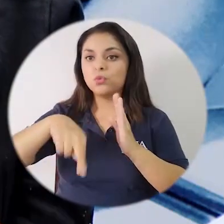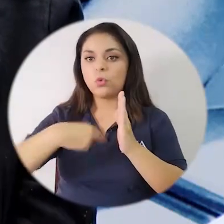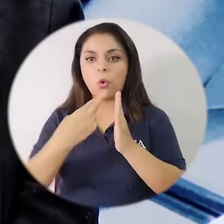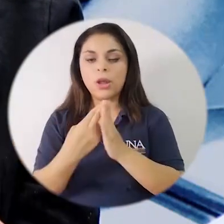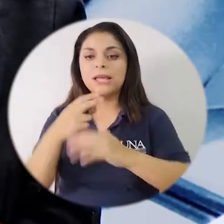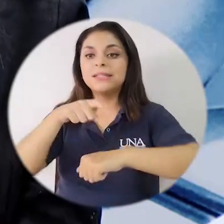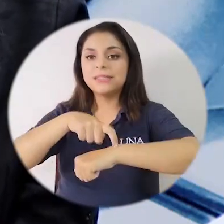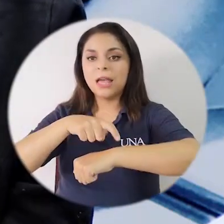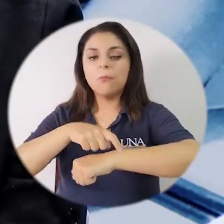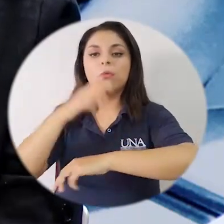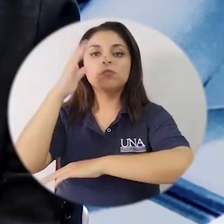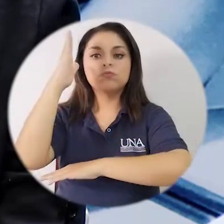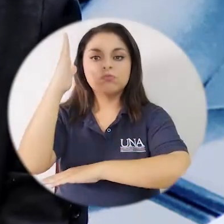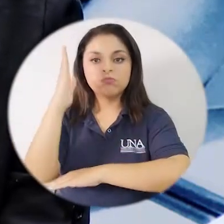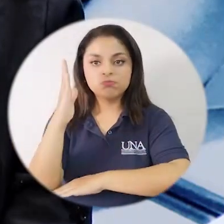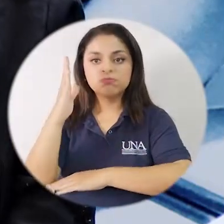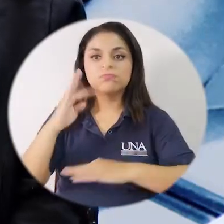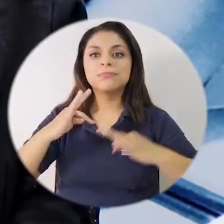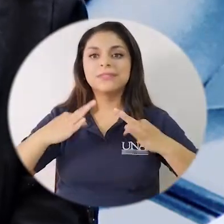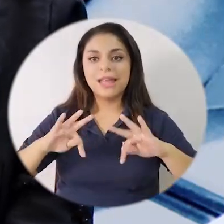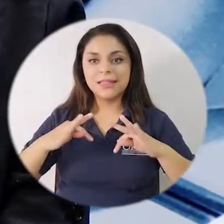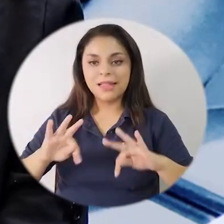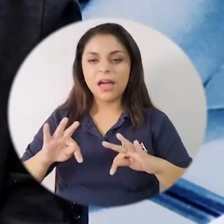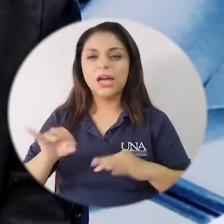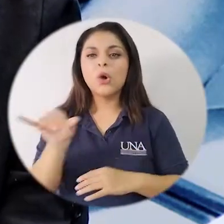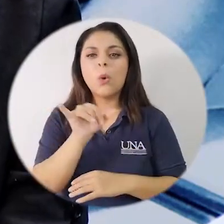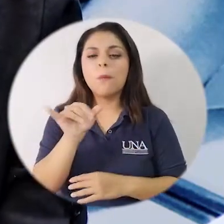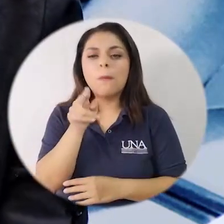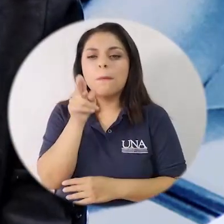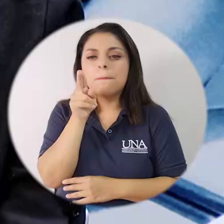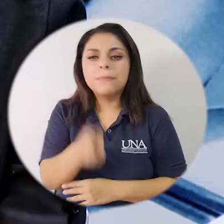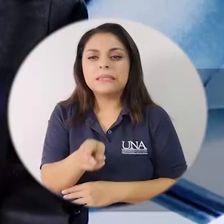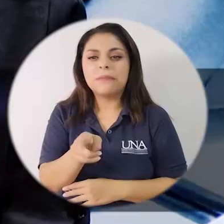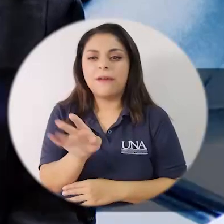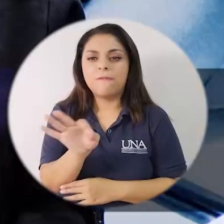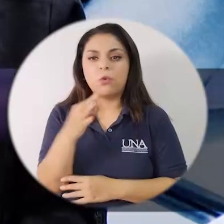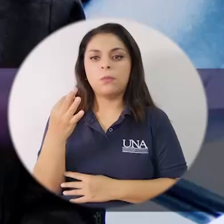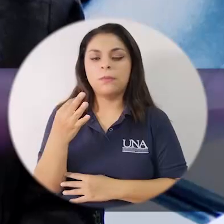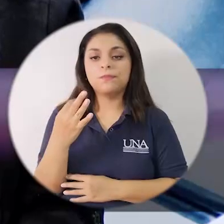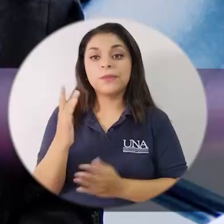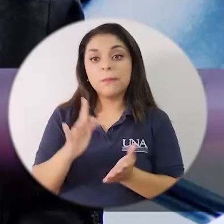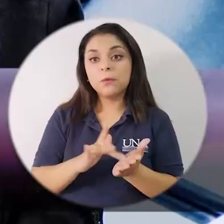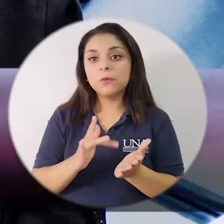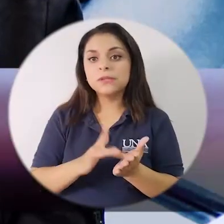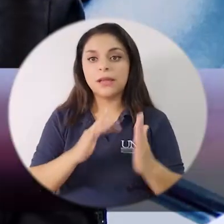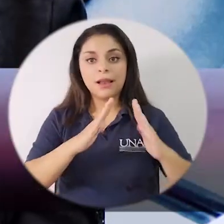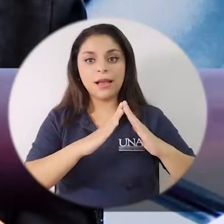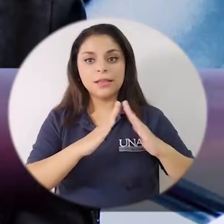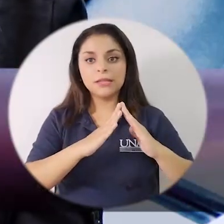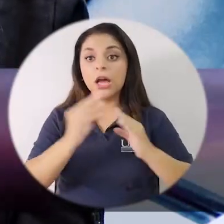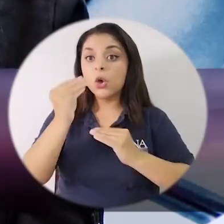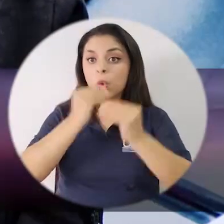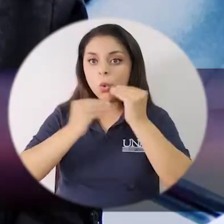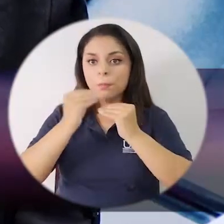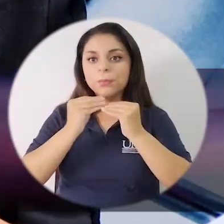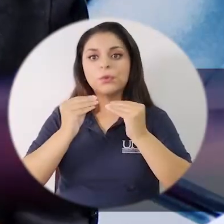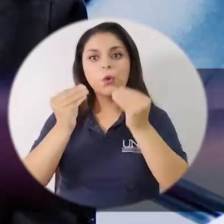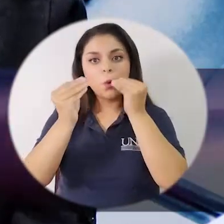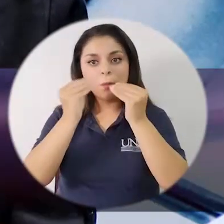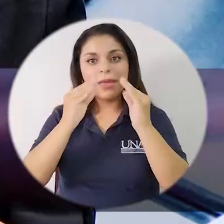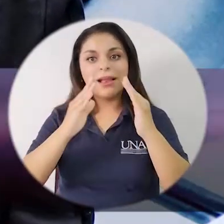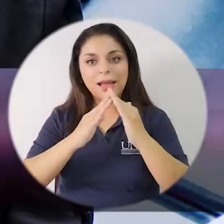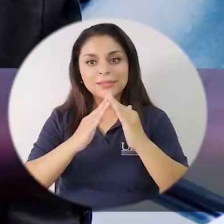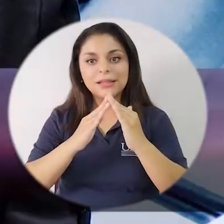de seguir los mismos tiempos de alimentación, de tratar de hacer como la misma línea y aprovechar que estamos en casa